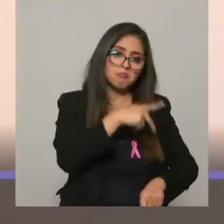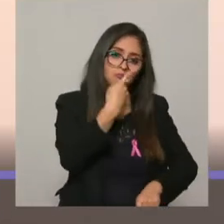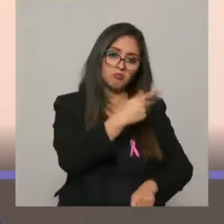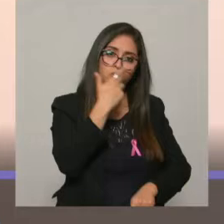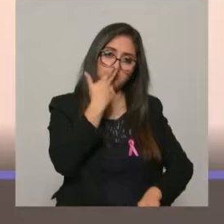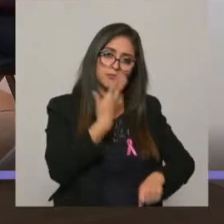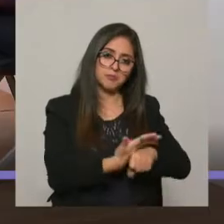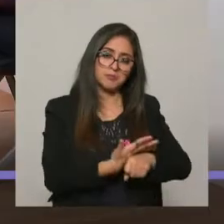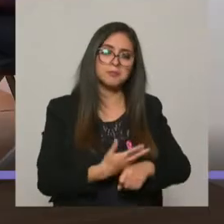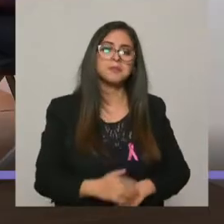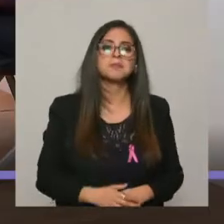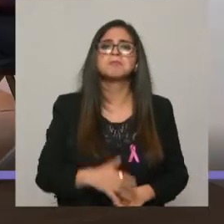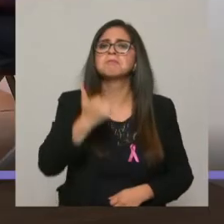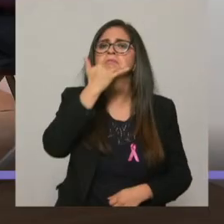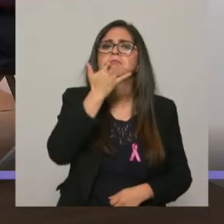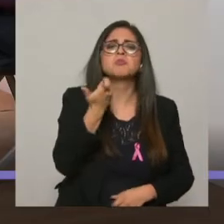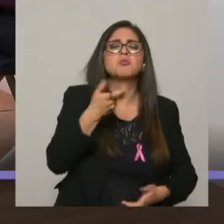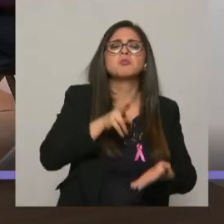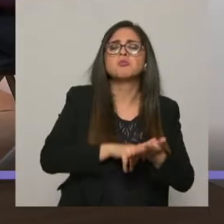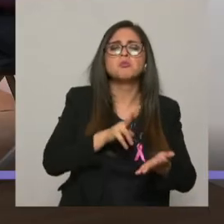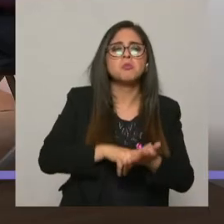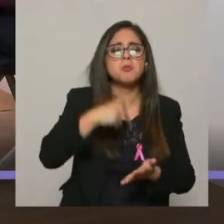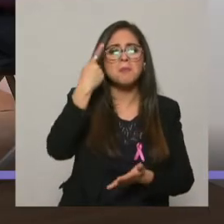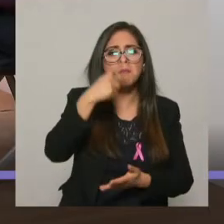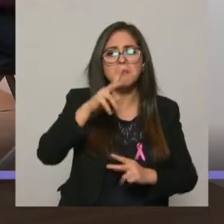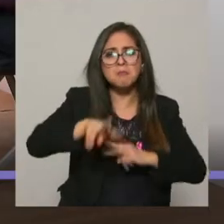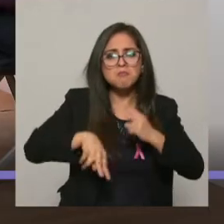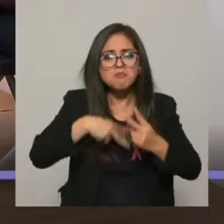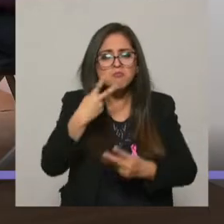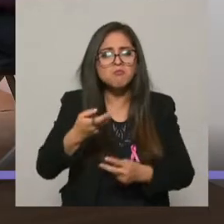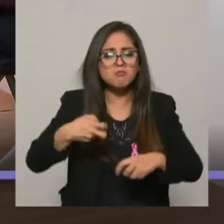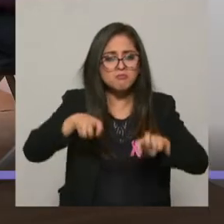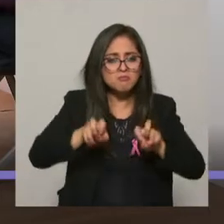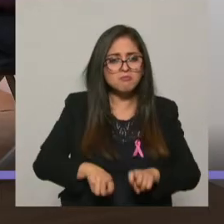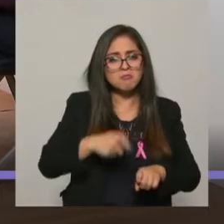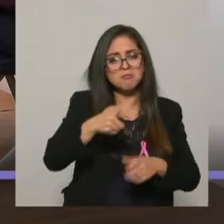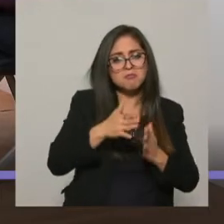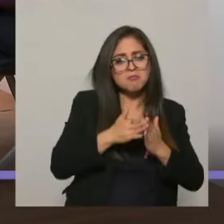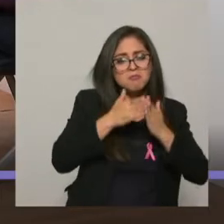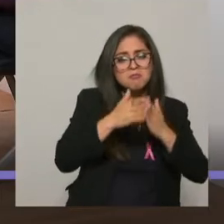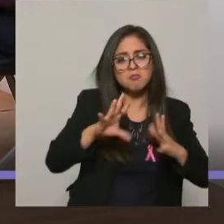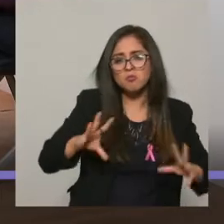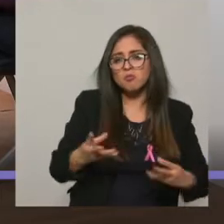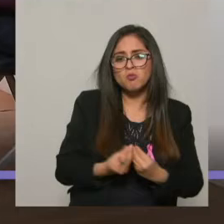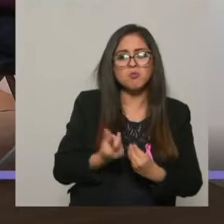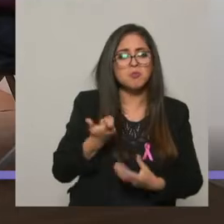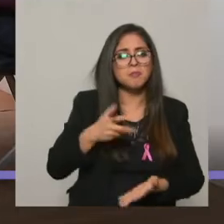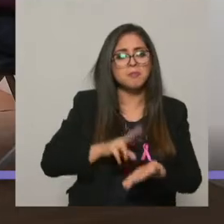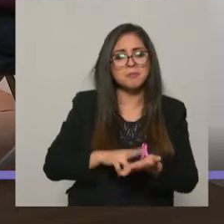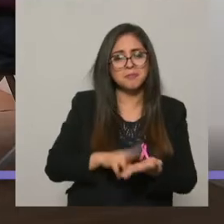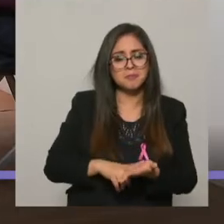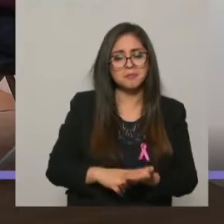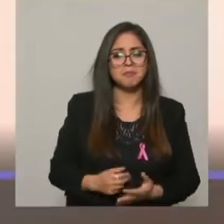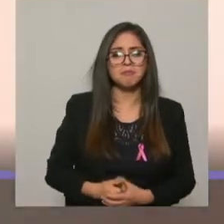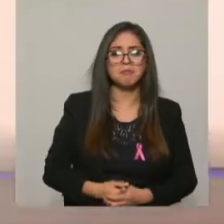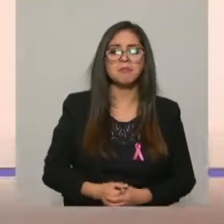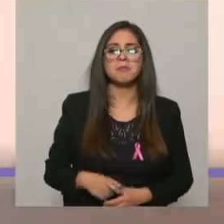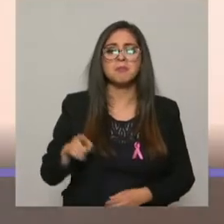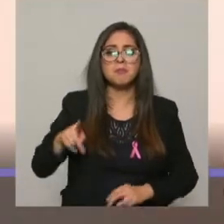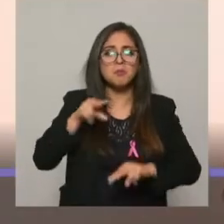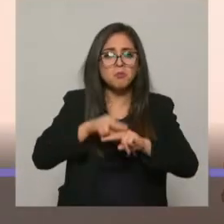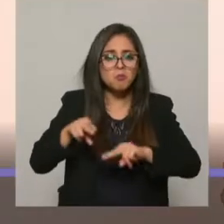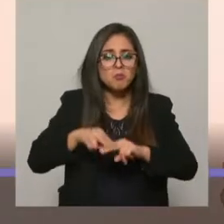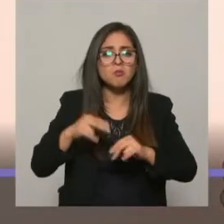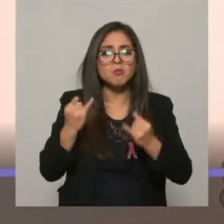oigan, ¿y cuánto dinero más o menos hay que llevar para subir a la trajinera y todo Pues esto? el boleto, que se puede comprar también